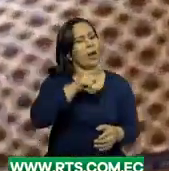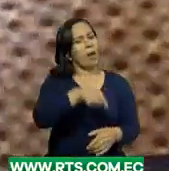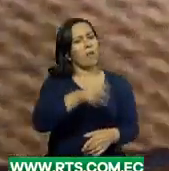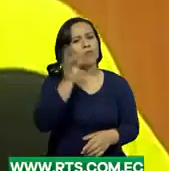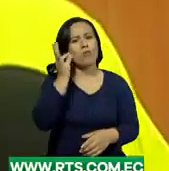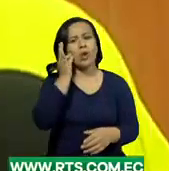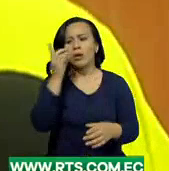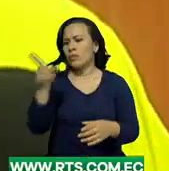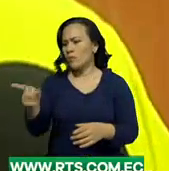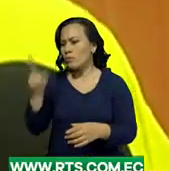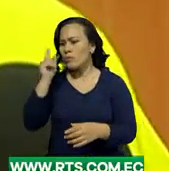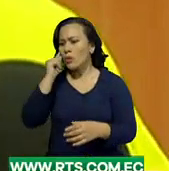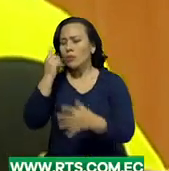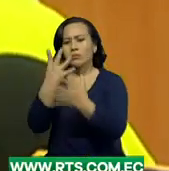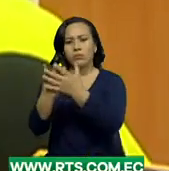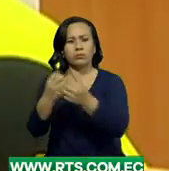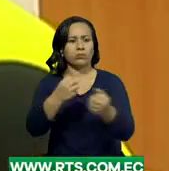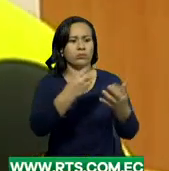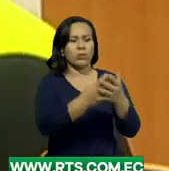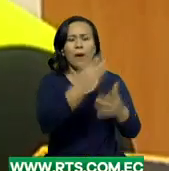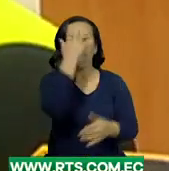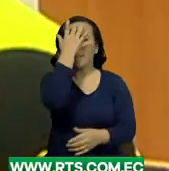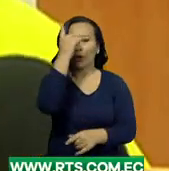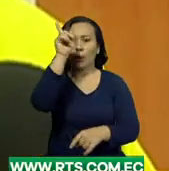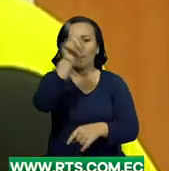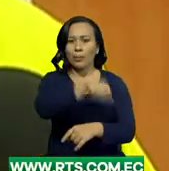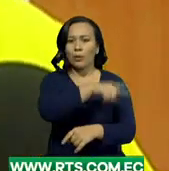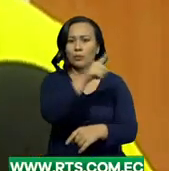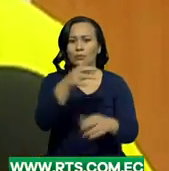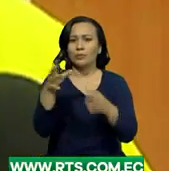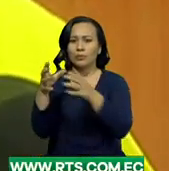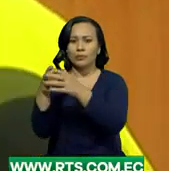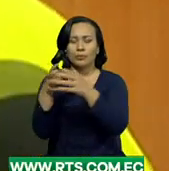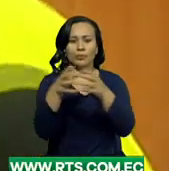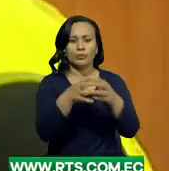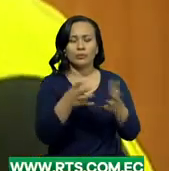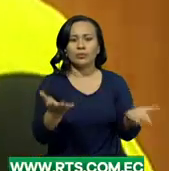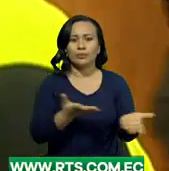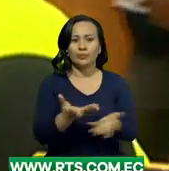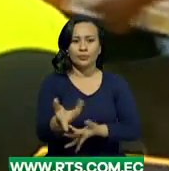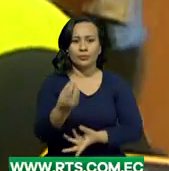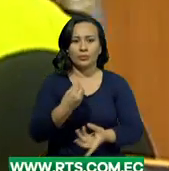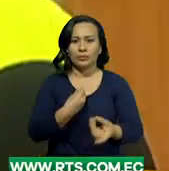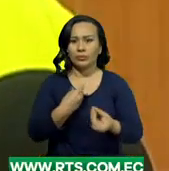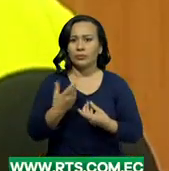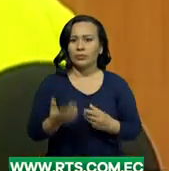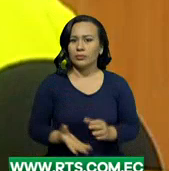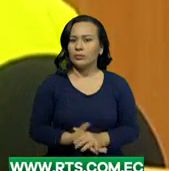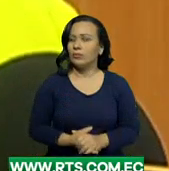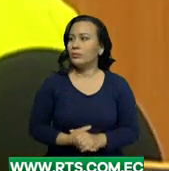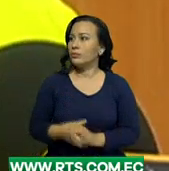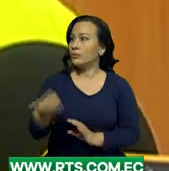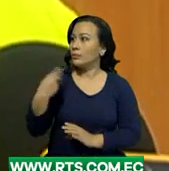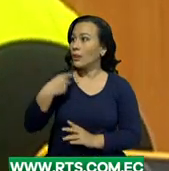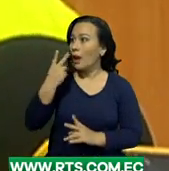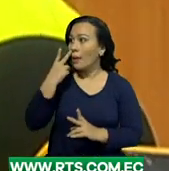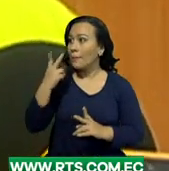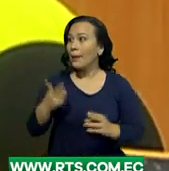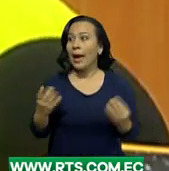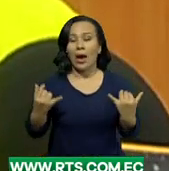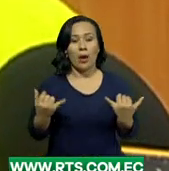detenerlas. Nos encontramos aparentemente en una flagrancia por una presunta adopción ilegal. Se ha tomado contacto con el señor fiscal de turno, quien ha